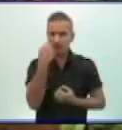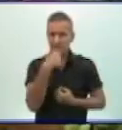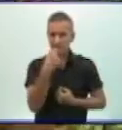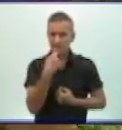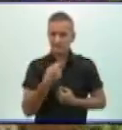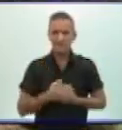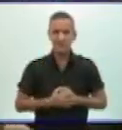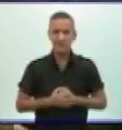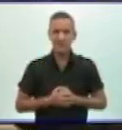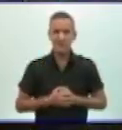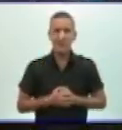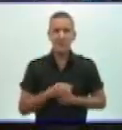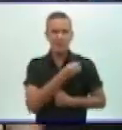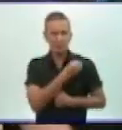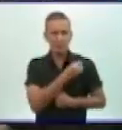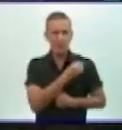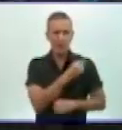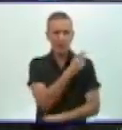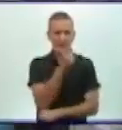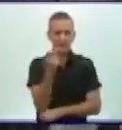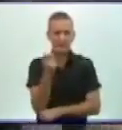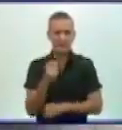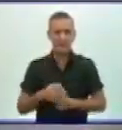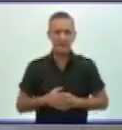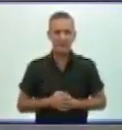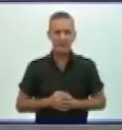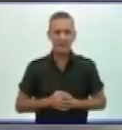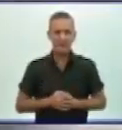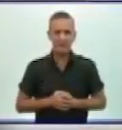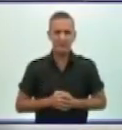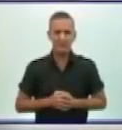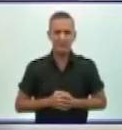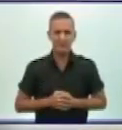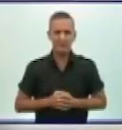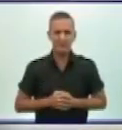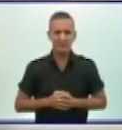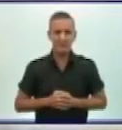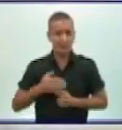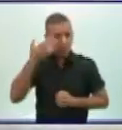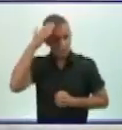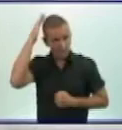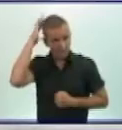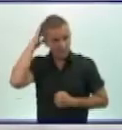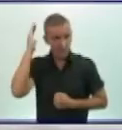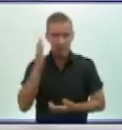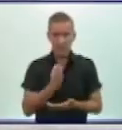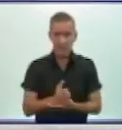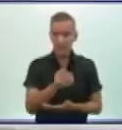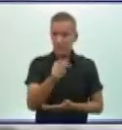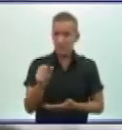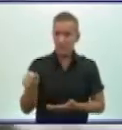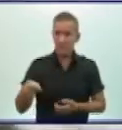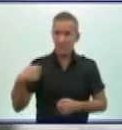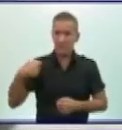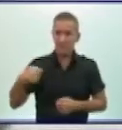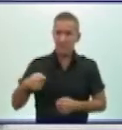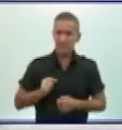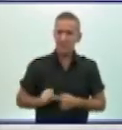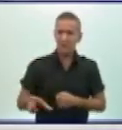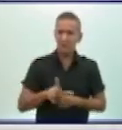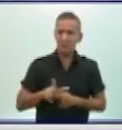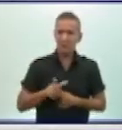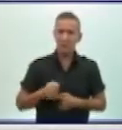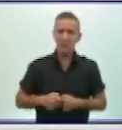vamos a avisarle al profe. Dale, dale. ¿Vieron que ya estoy tratando de mejorar? Para Mella, los estudiantes tienen un deber hacia la sociedad y